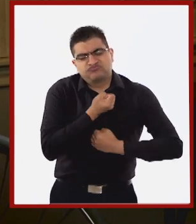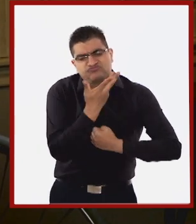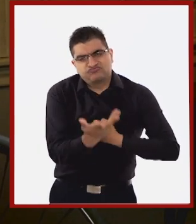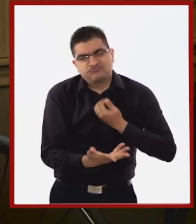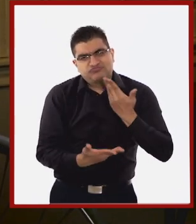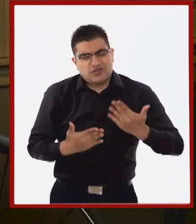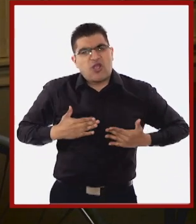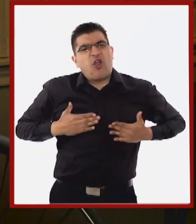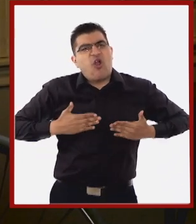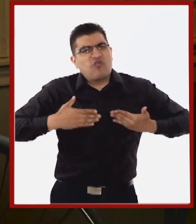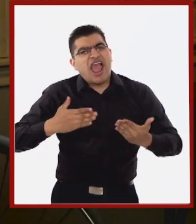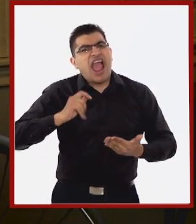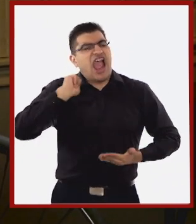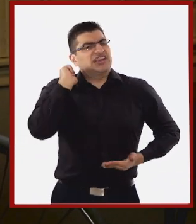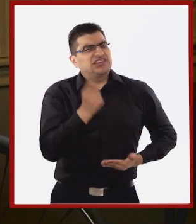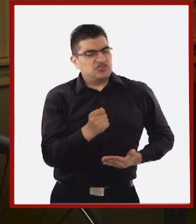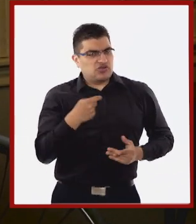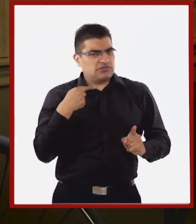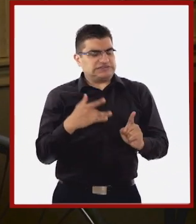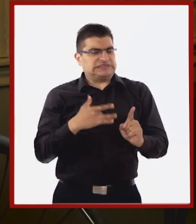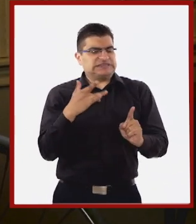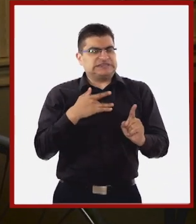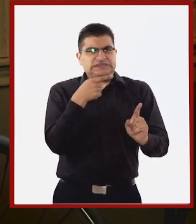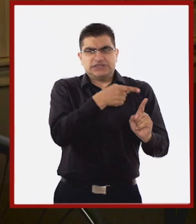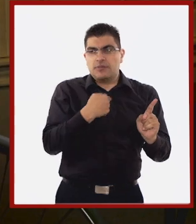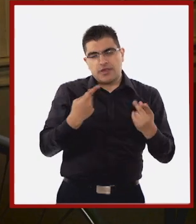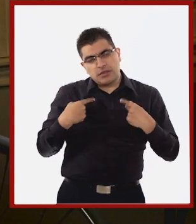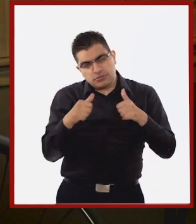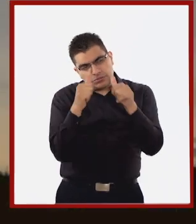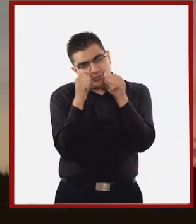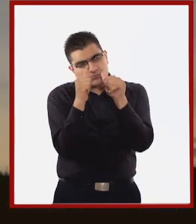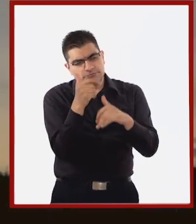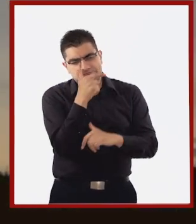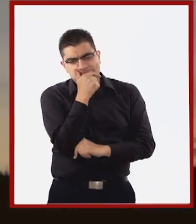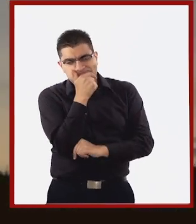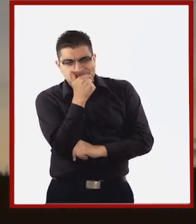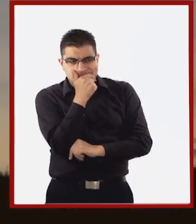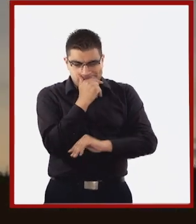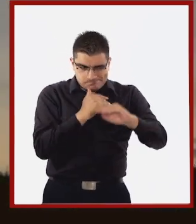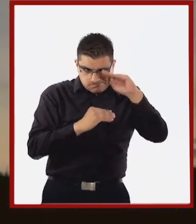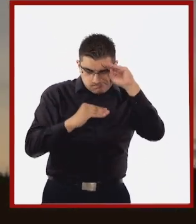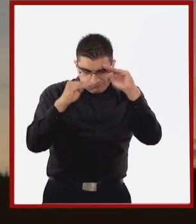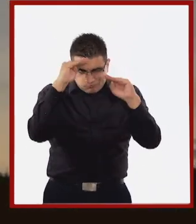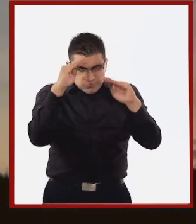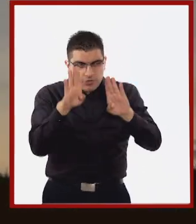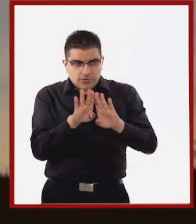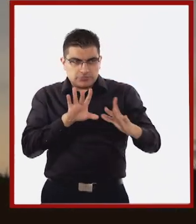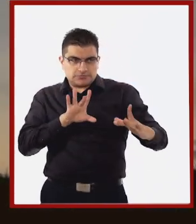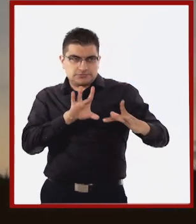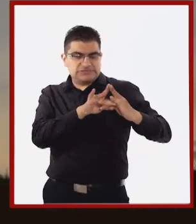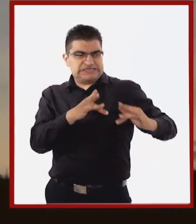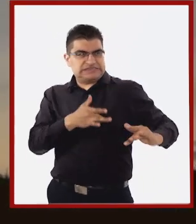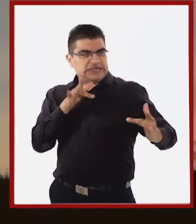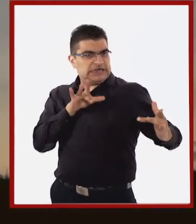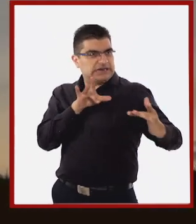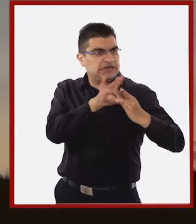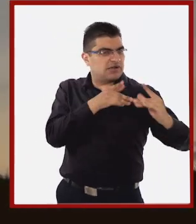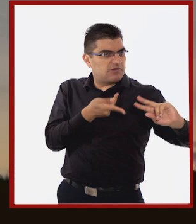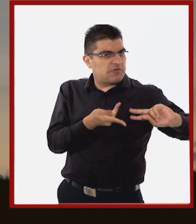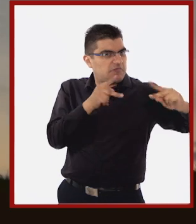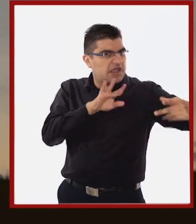confesando en dónde es vulnerable. La persona que escucha tiene la opción de considerar la empatía y a través de la toma